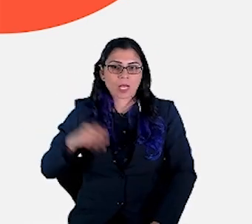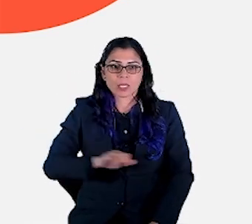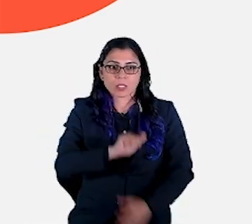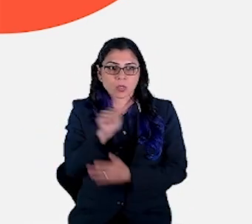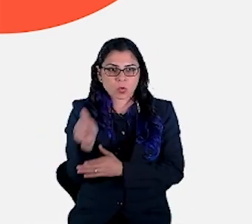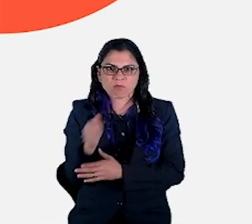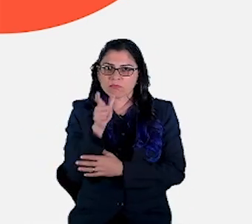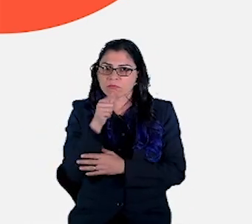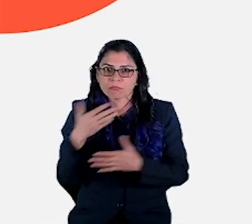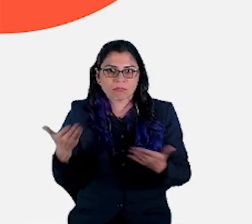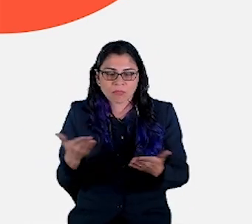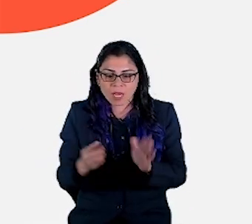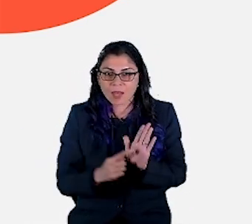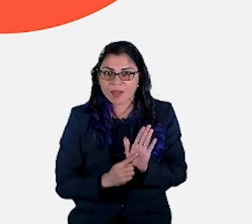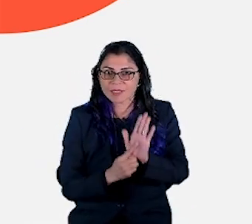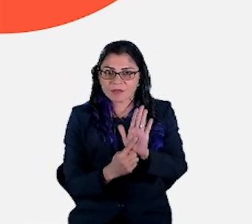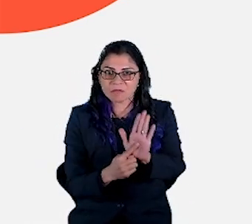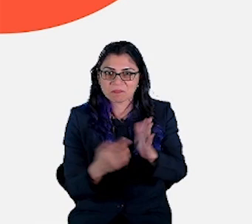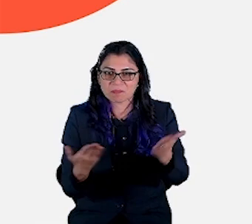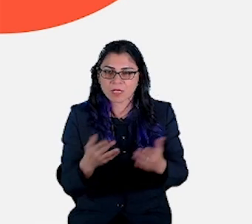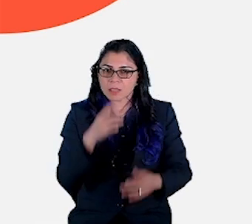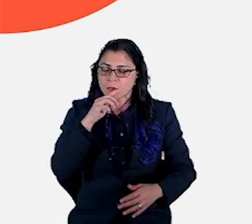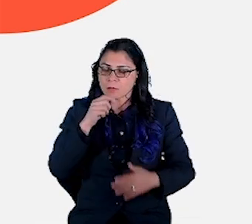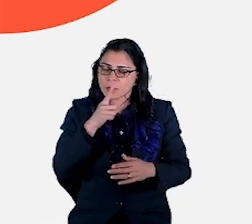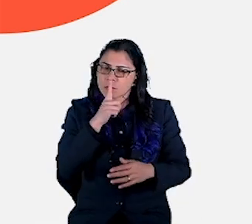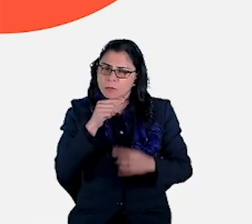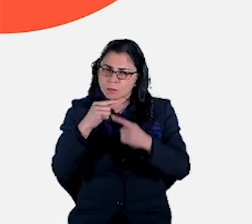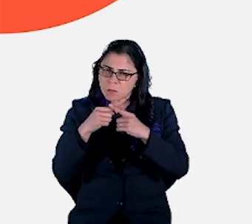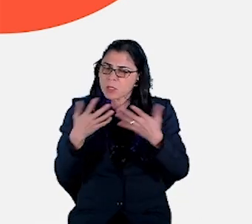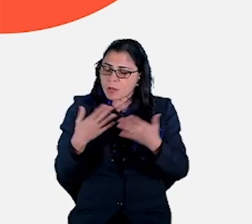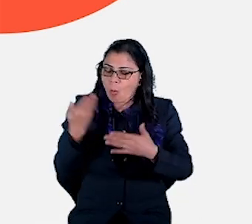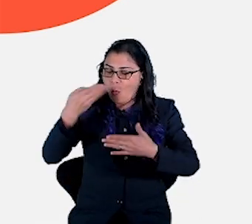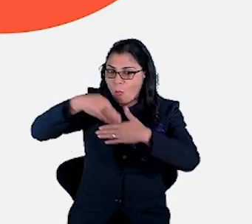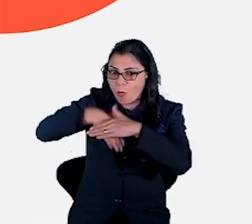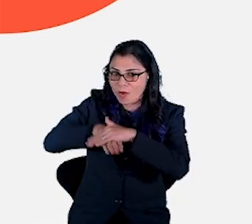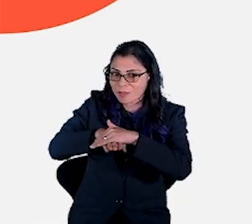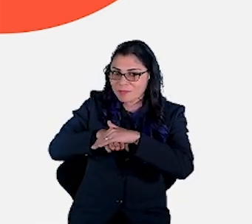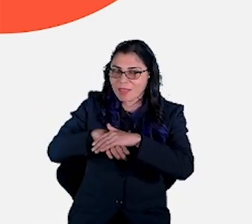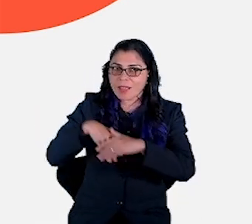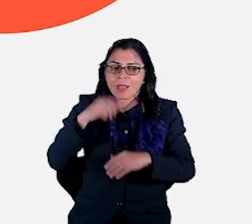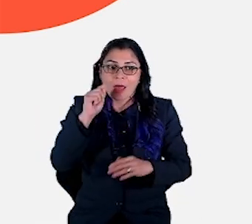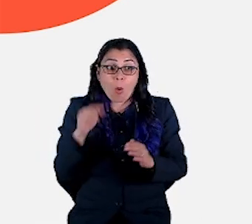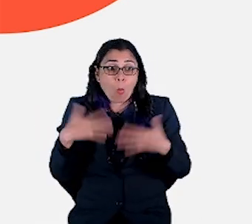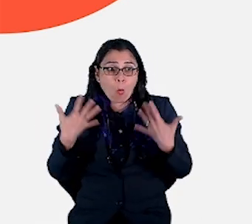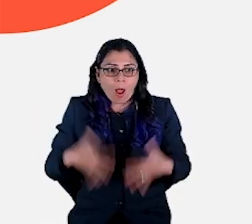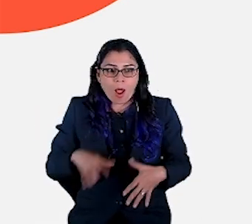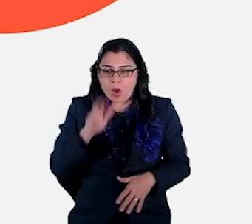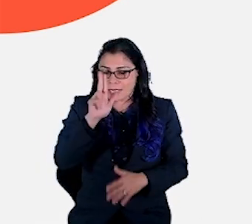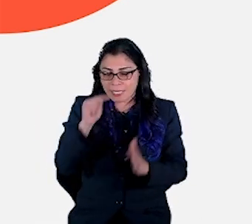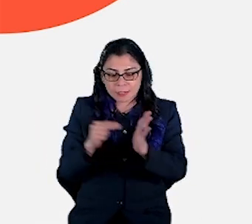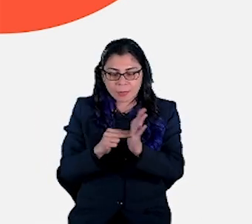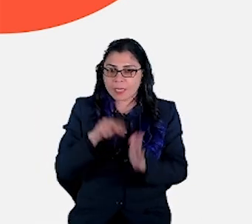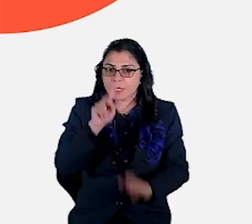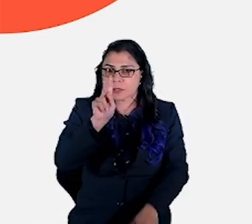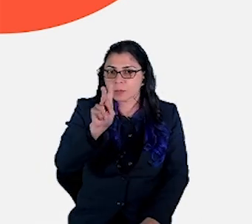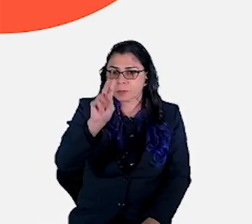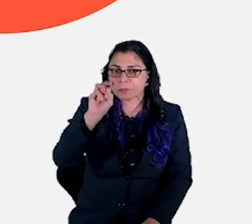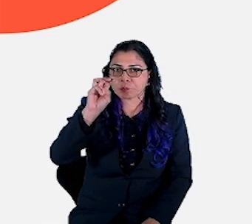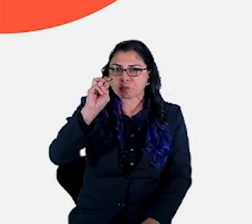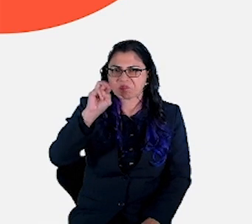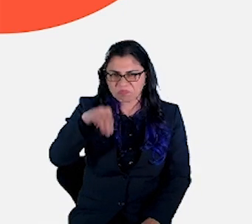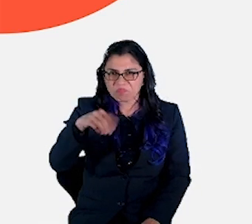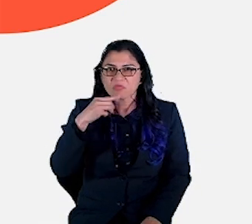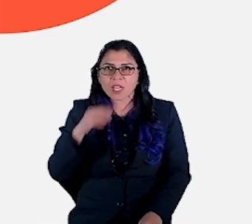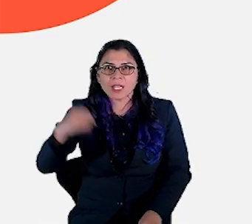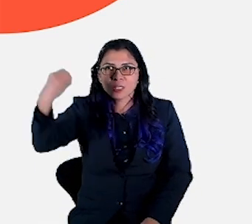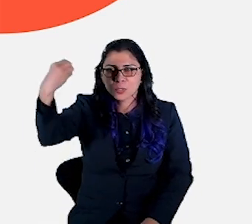las cartas de presentación uno de los secretos mejor guardados más de 3,000 km de Costa en ambos mares en ambas costas sol